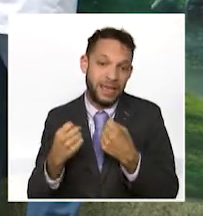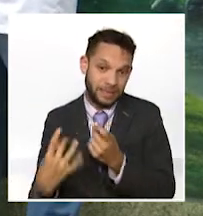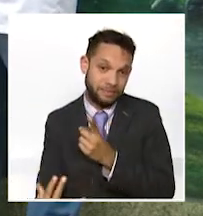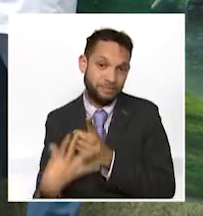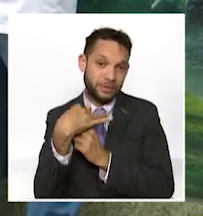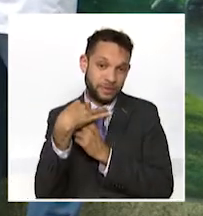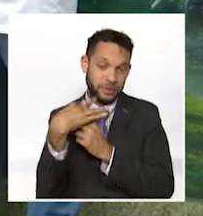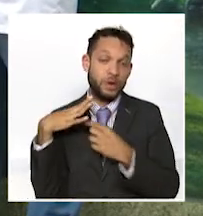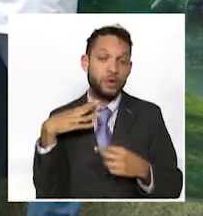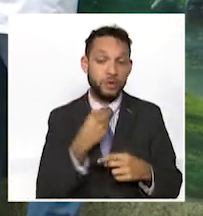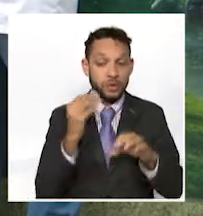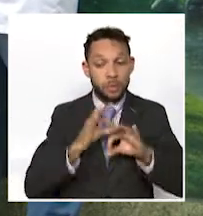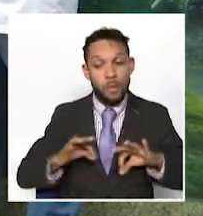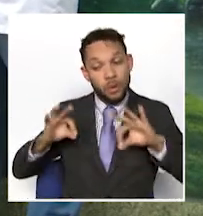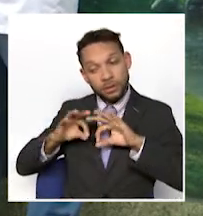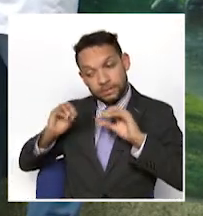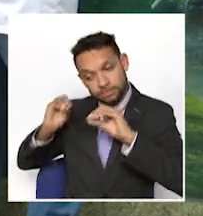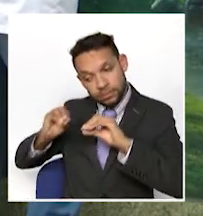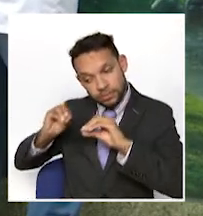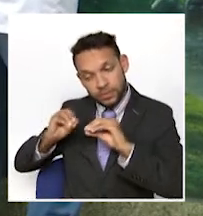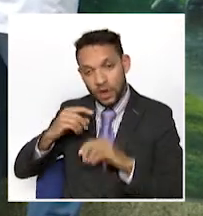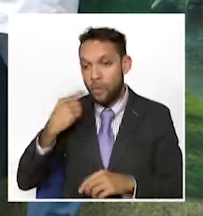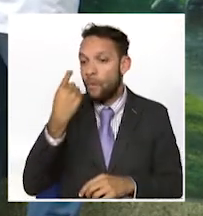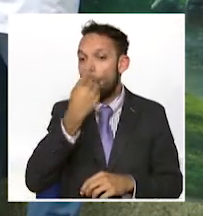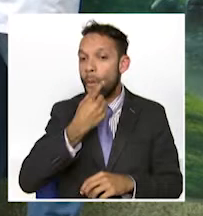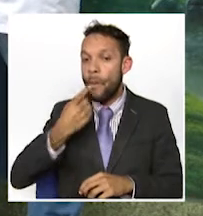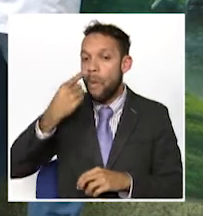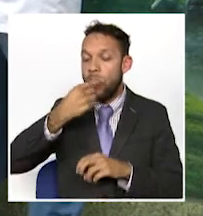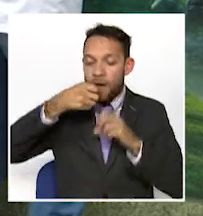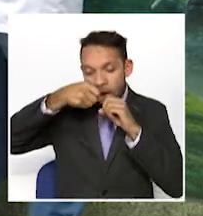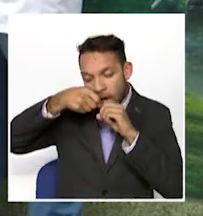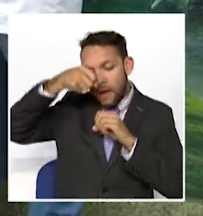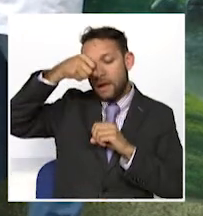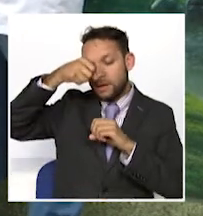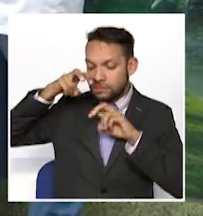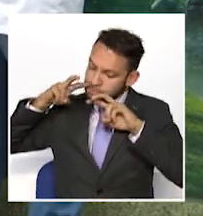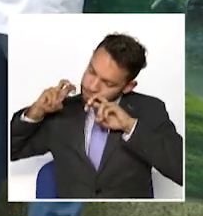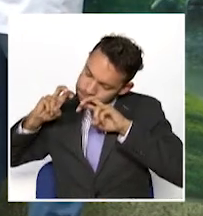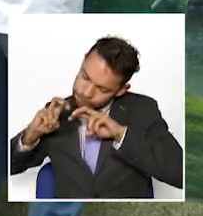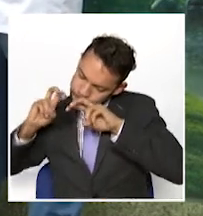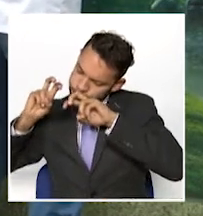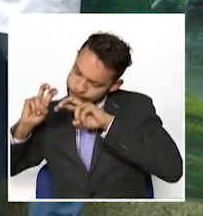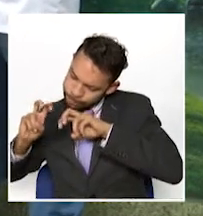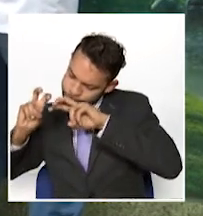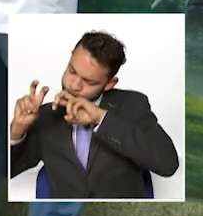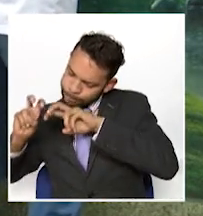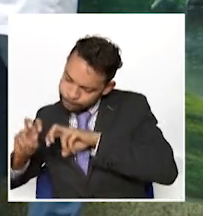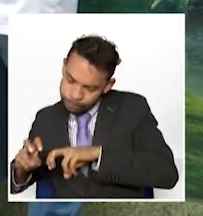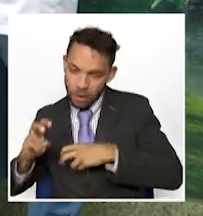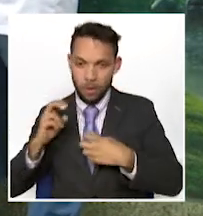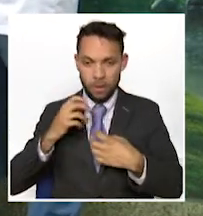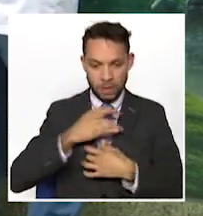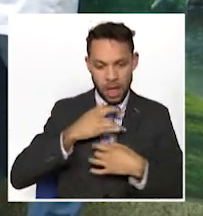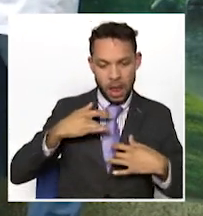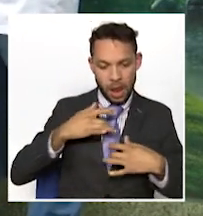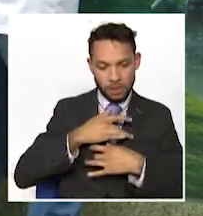odontología neurofocal es esa rama de la odontología que integra la medicina, integra mi profesión en